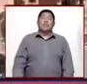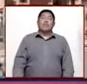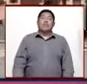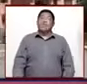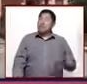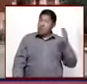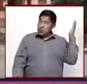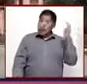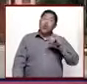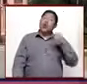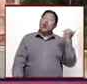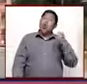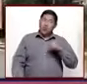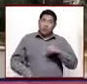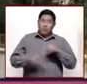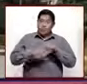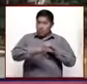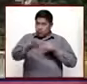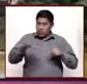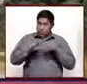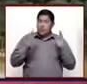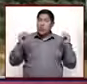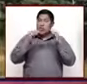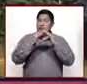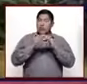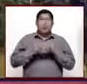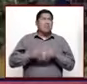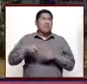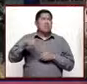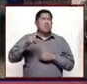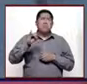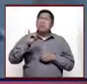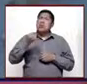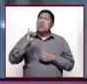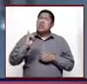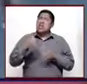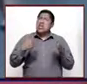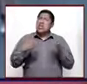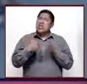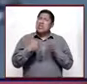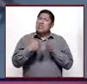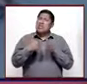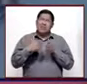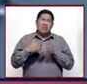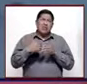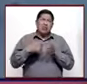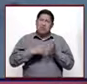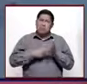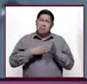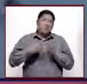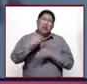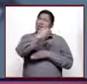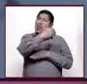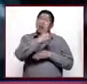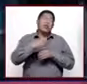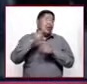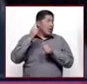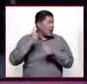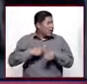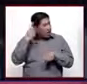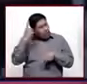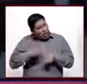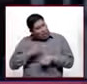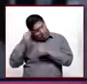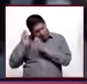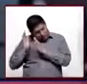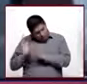Santa Rosa de Tiji. Santa Rosa de Tiji, un barrio muy cerca a la periférica, donde cada año organizan una entrada folclórica